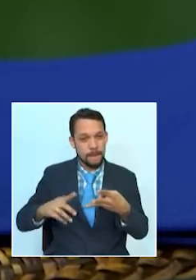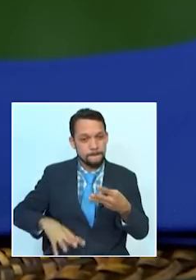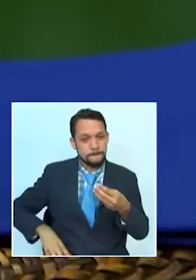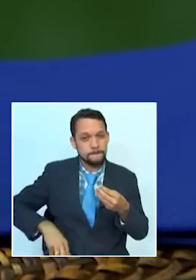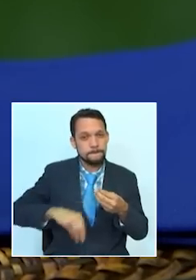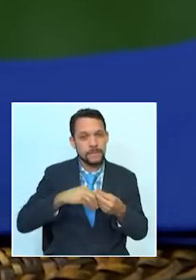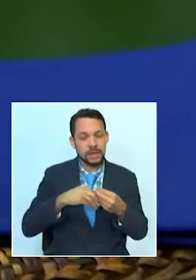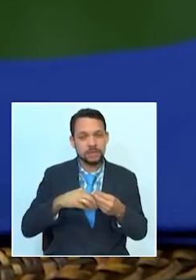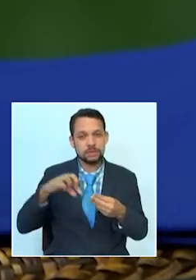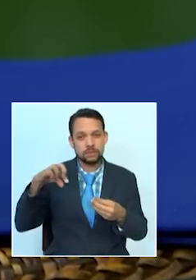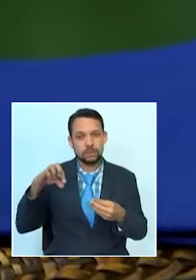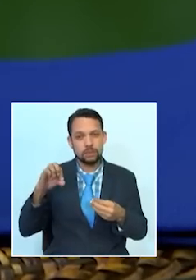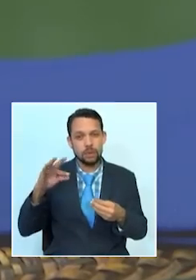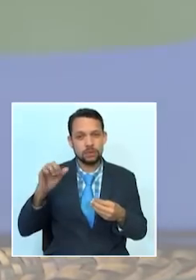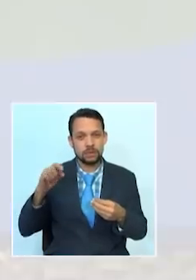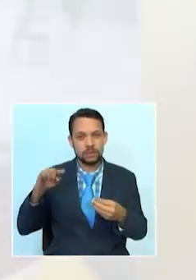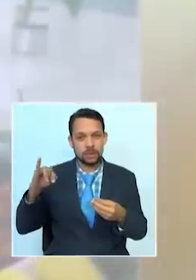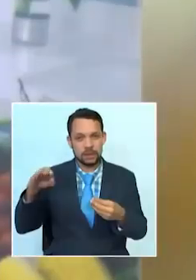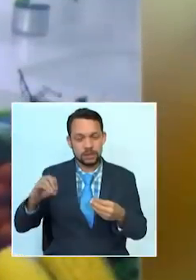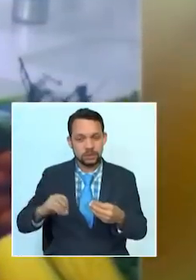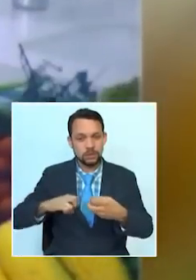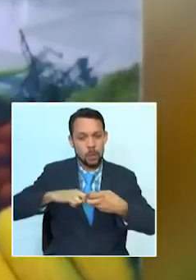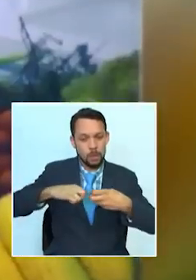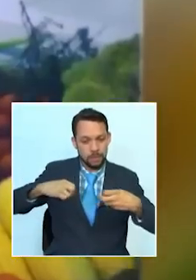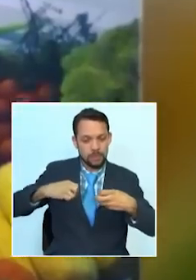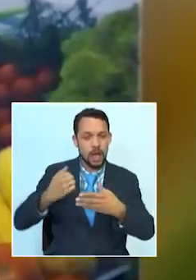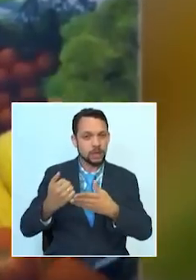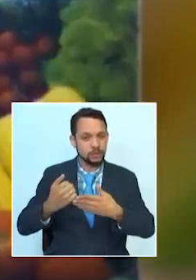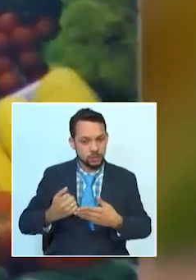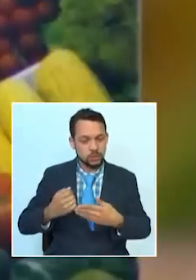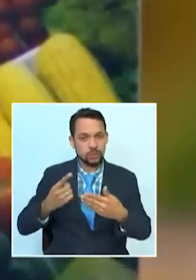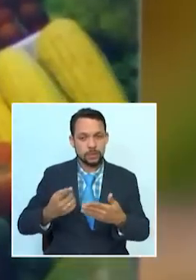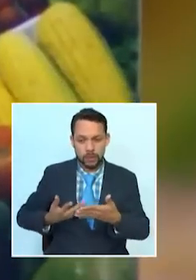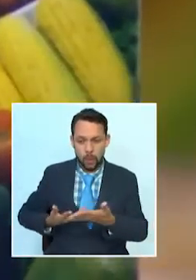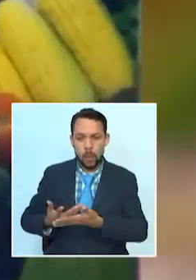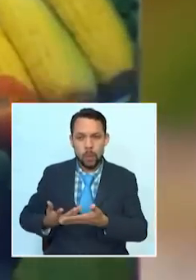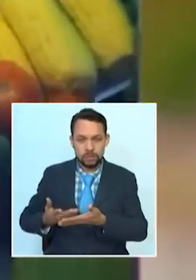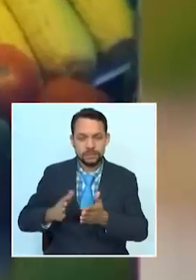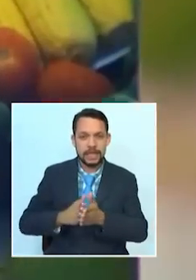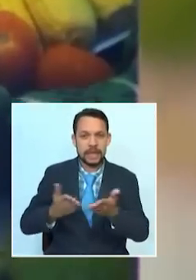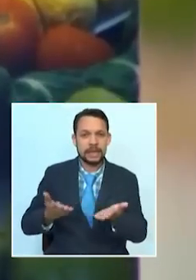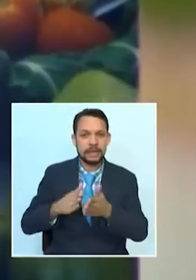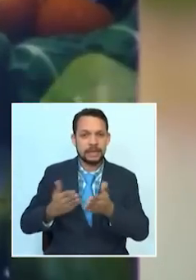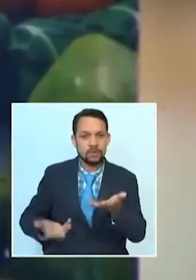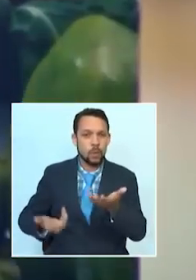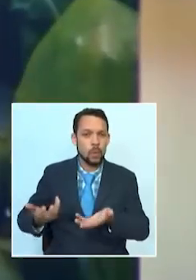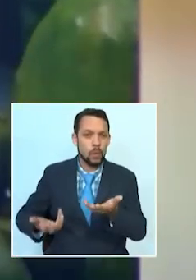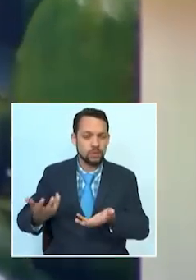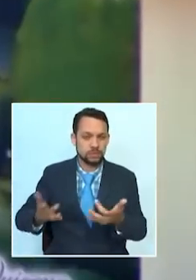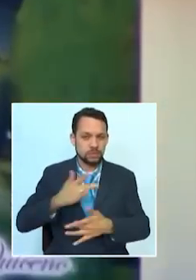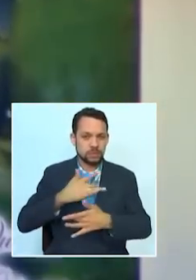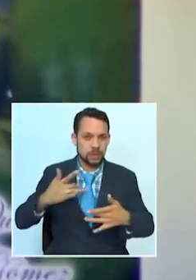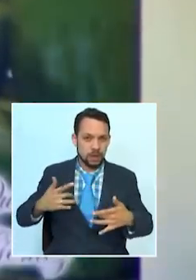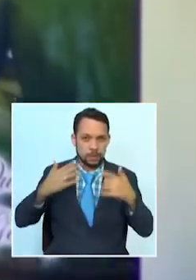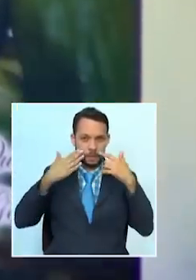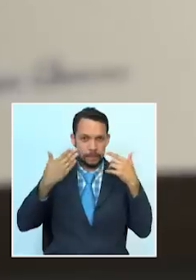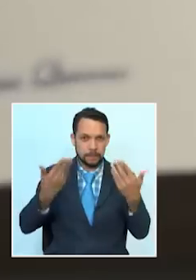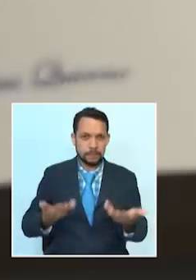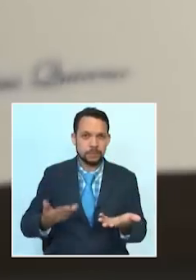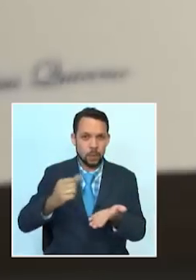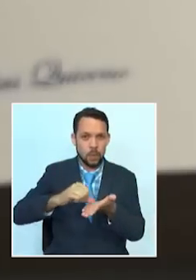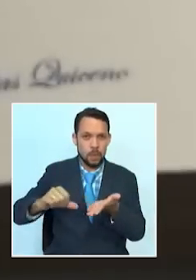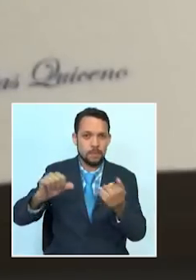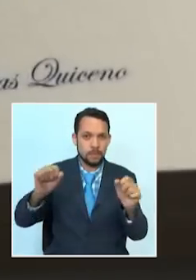potasio alivia los calambres encuentra esta y más recomendaciones en el libro Cómo hacer de la cocina una